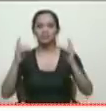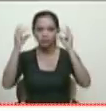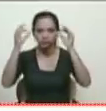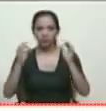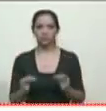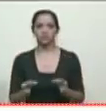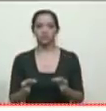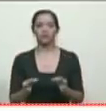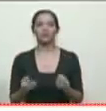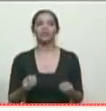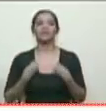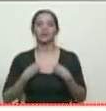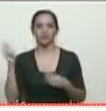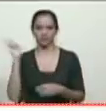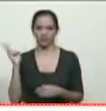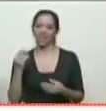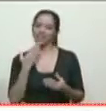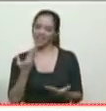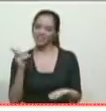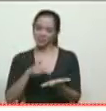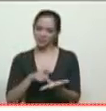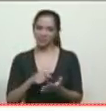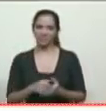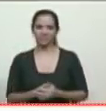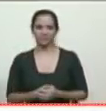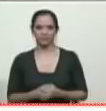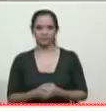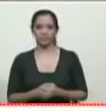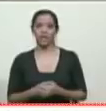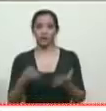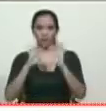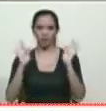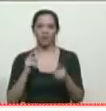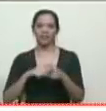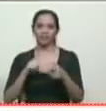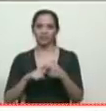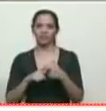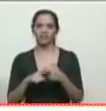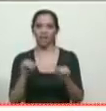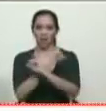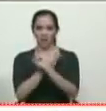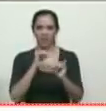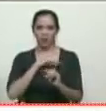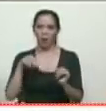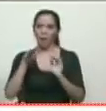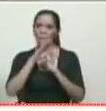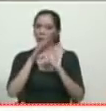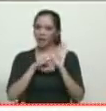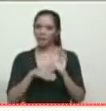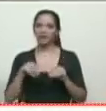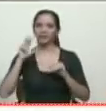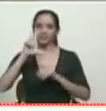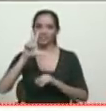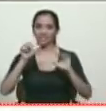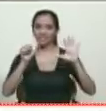que vive Venezuela. Gracias por su presencia. De esta forma entonces llegamos al final de nuestro programa 360,